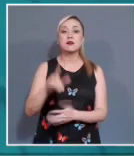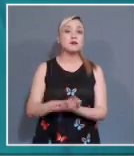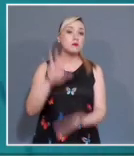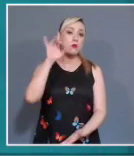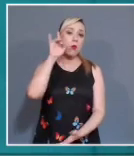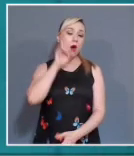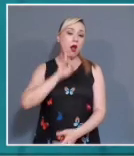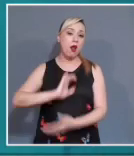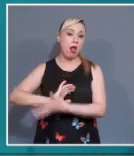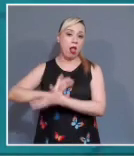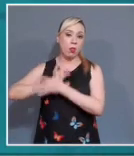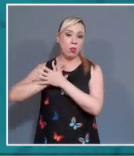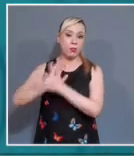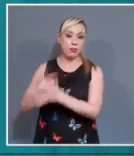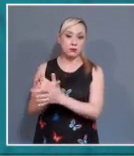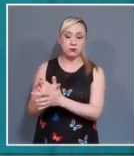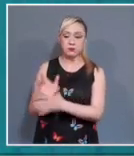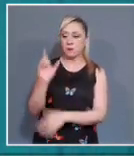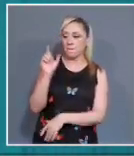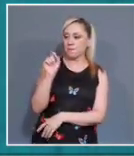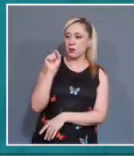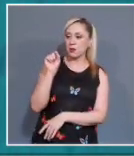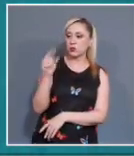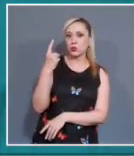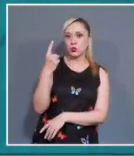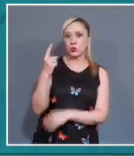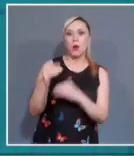repunte de 20.1 a